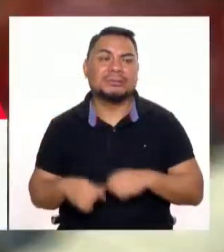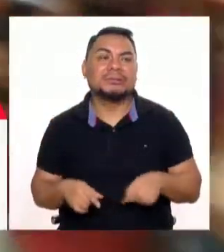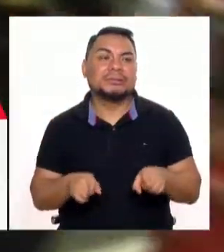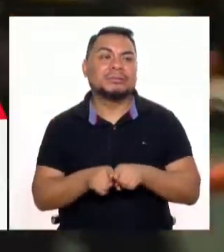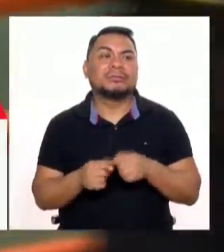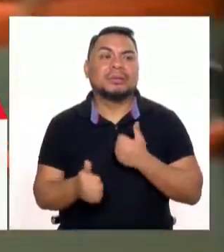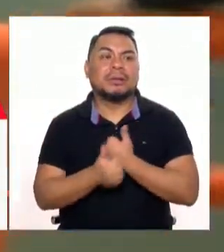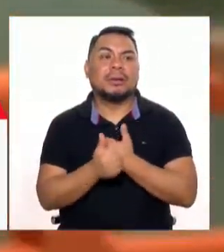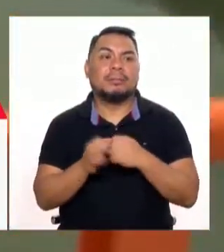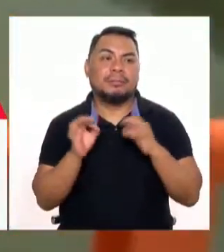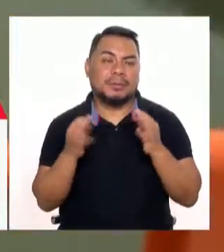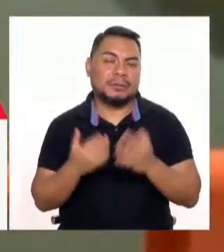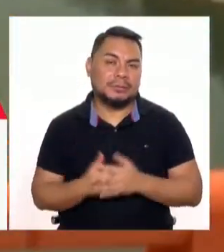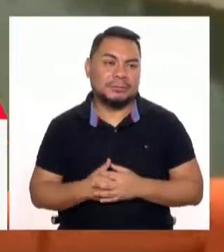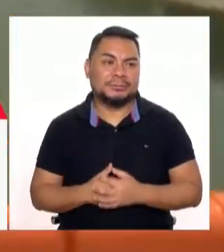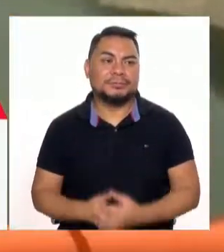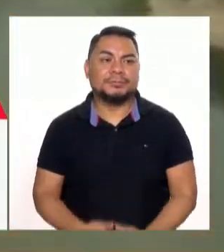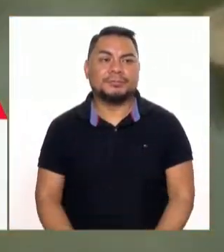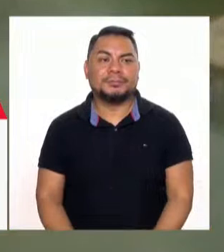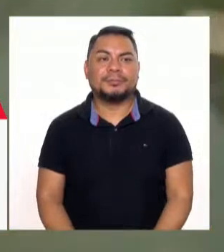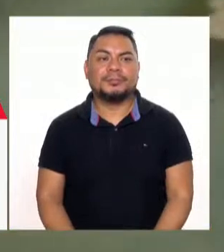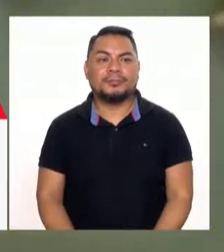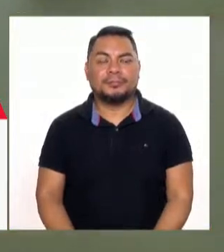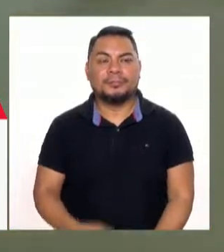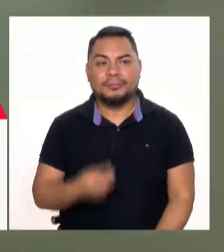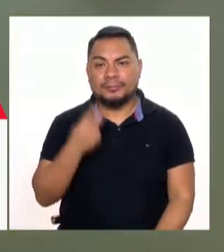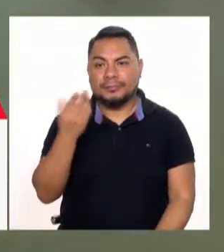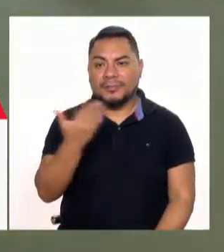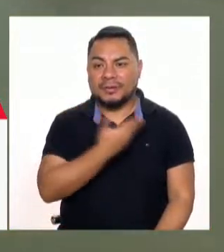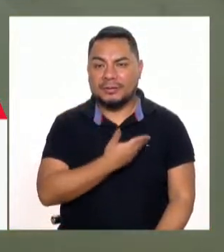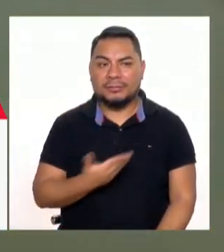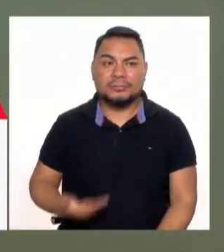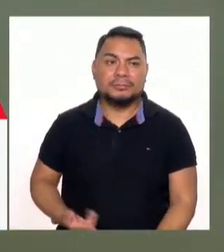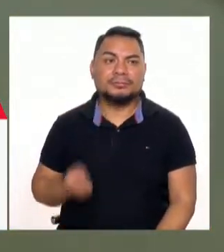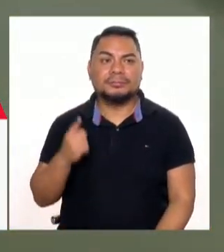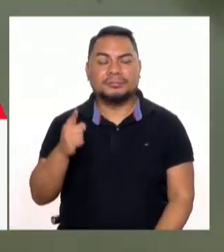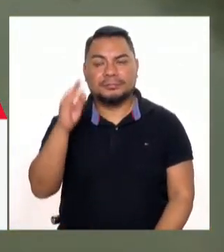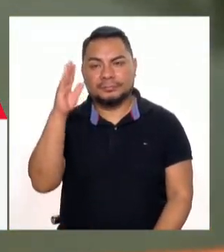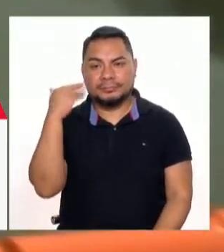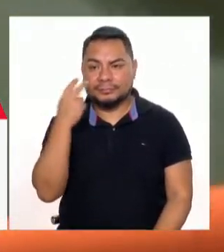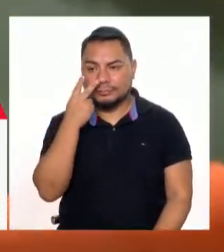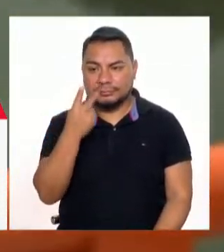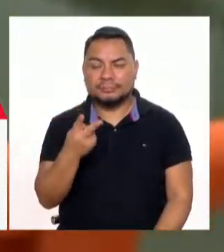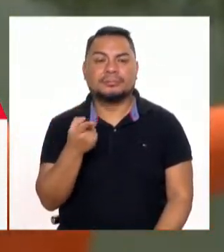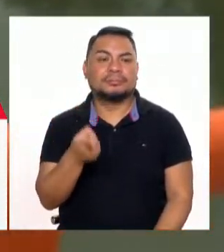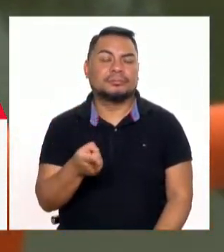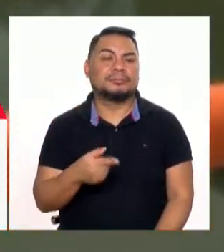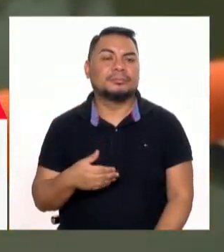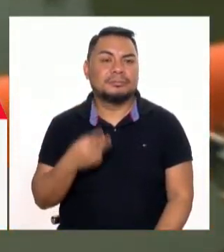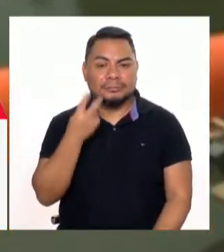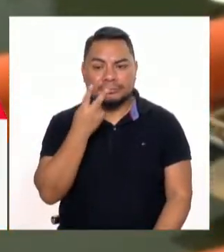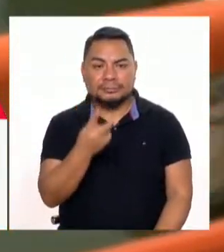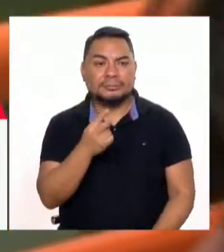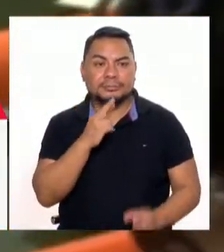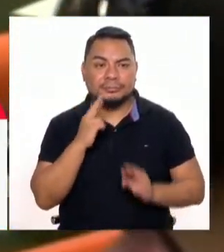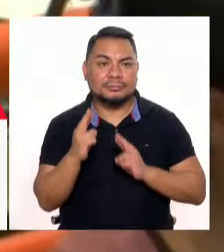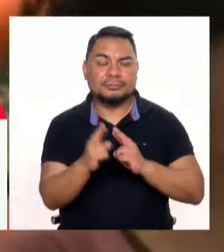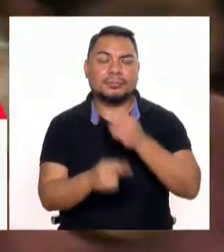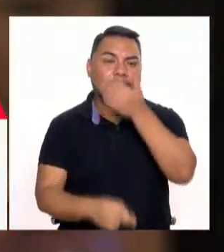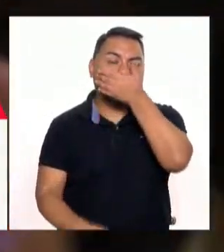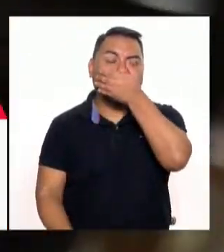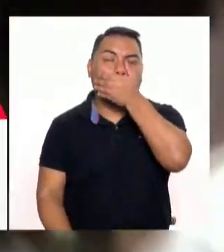integridad ahí vemos a la presidenta Dina boluarte acercarse a ver